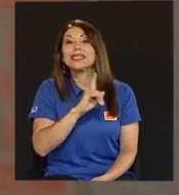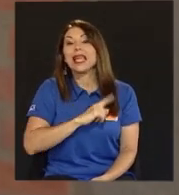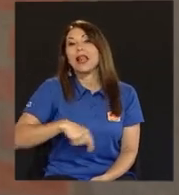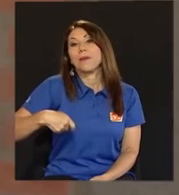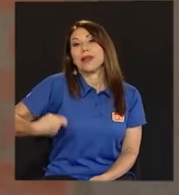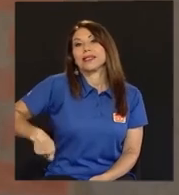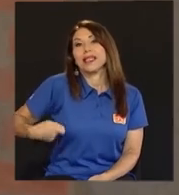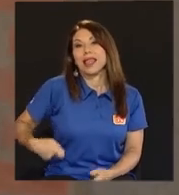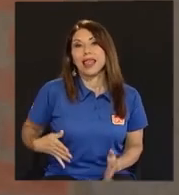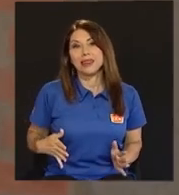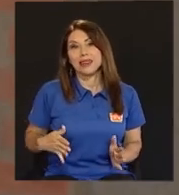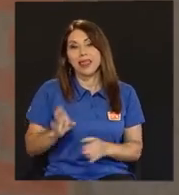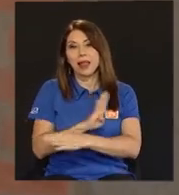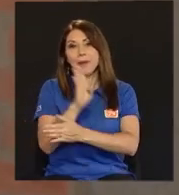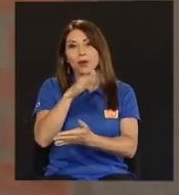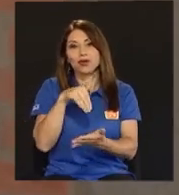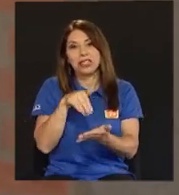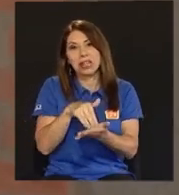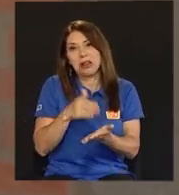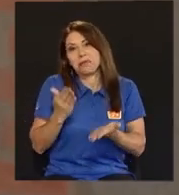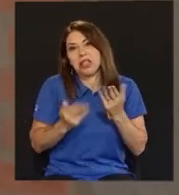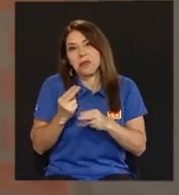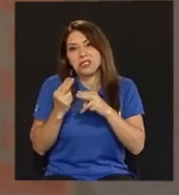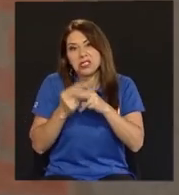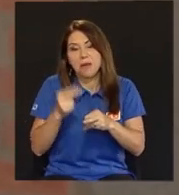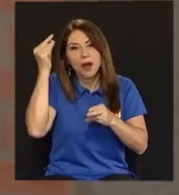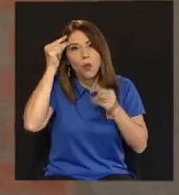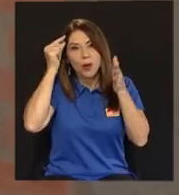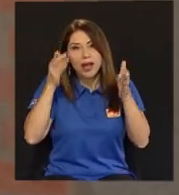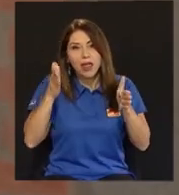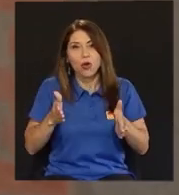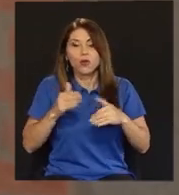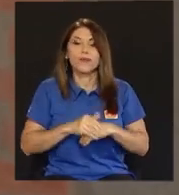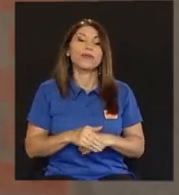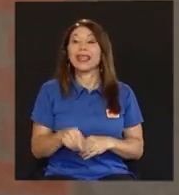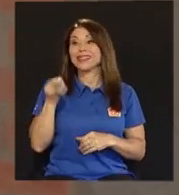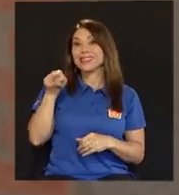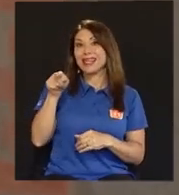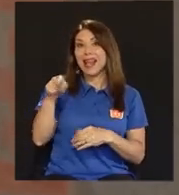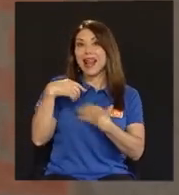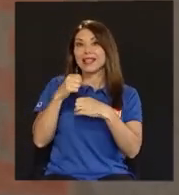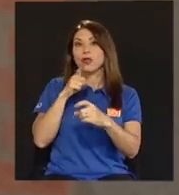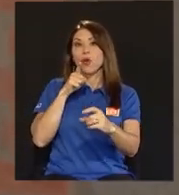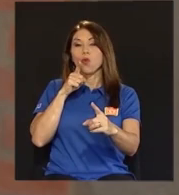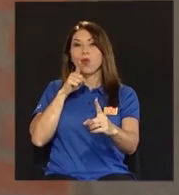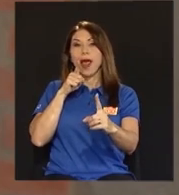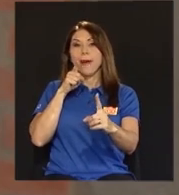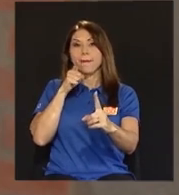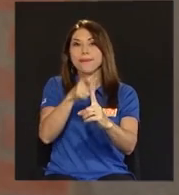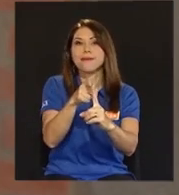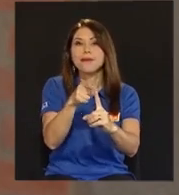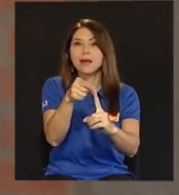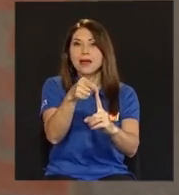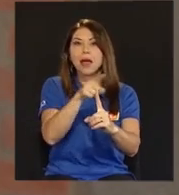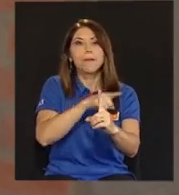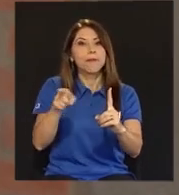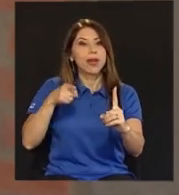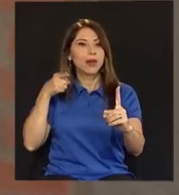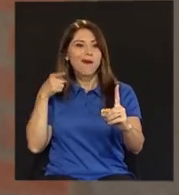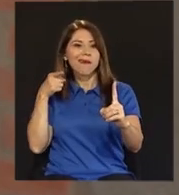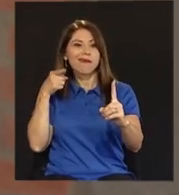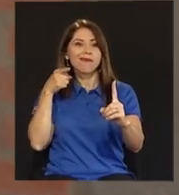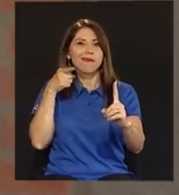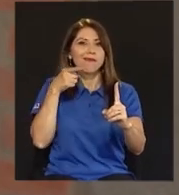se llama gobernador, pone una meta y no la cumple, tiene que ir